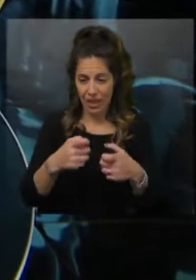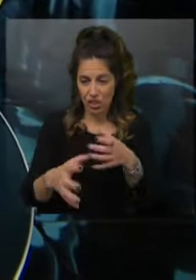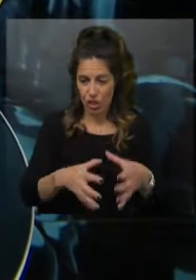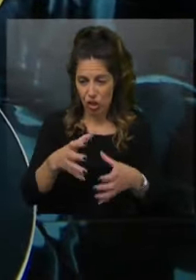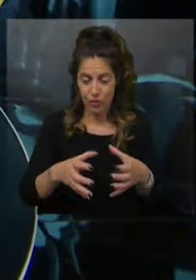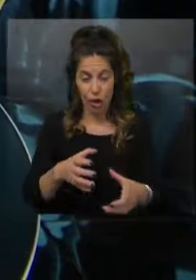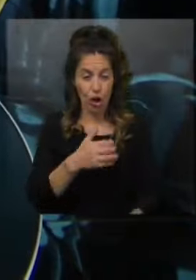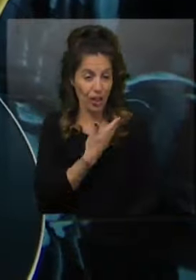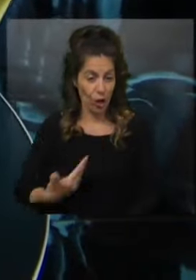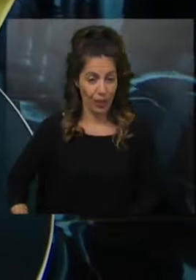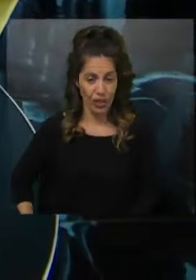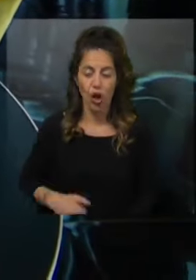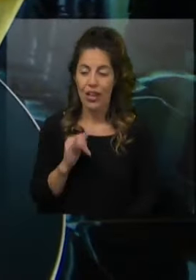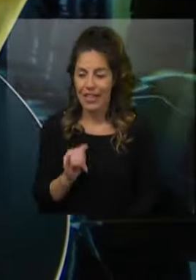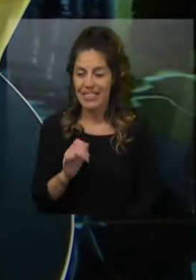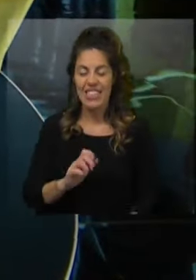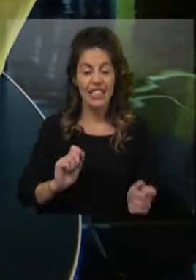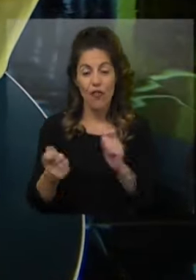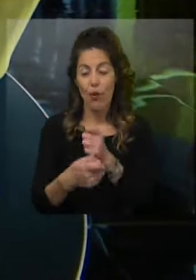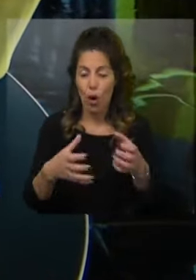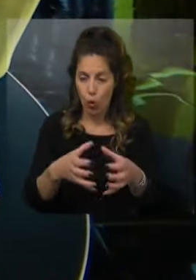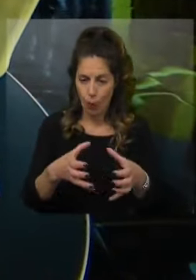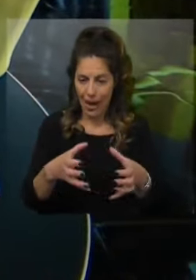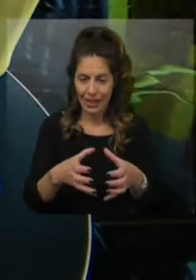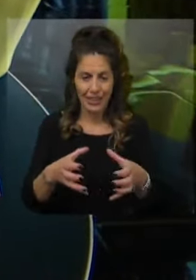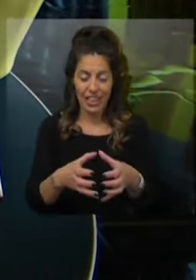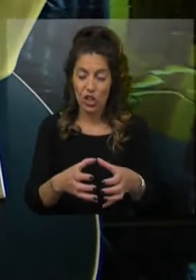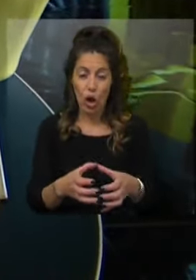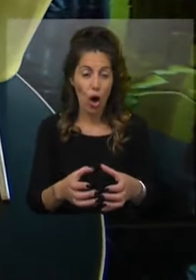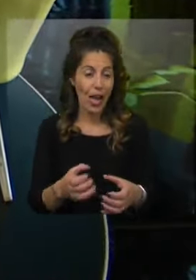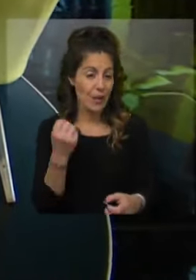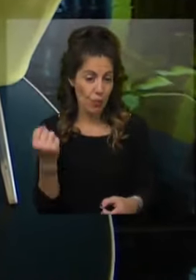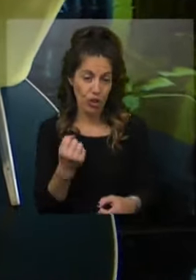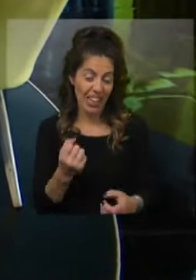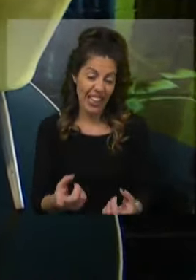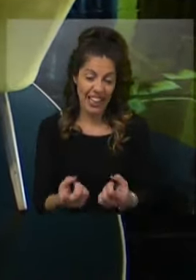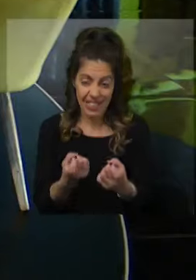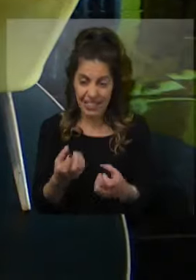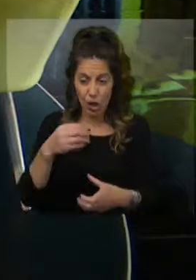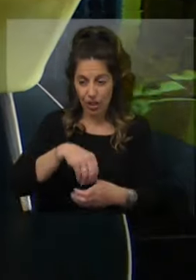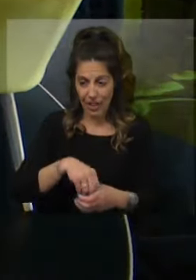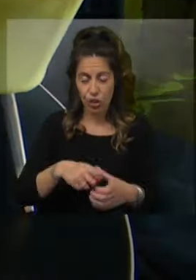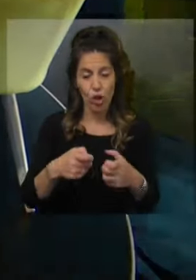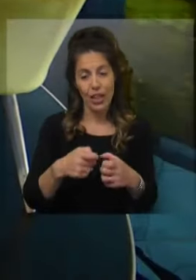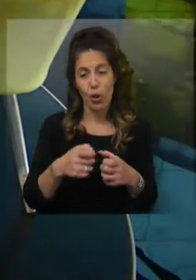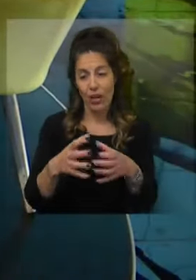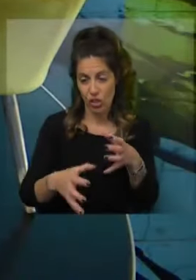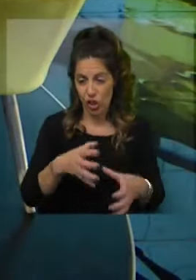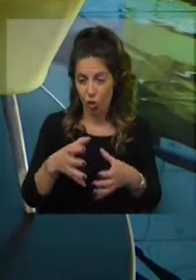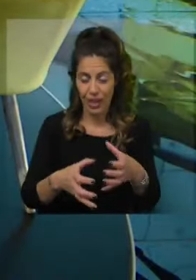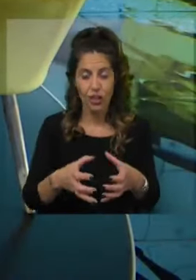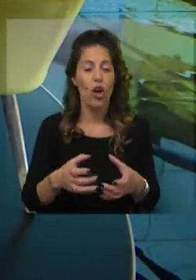dudas se transformó en un partido absolutamente imprescindible en la coalición multicolor tanto así